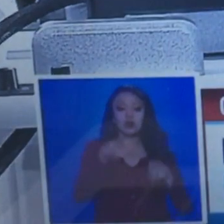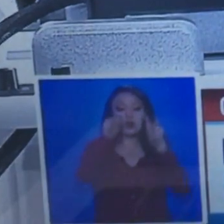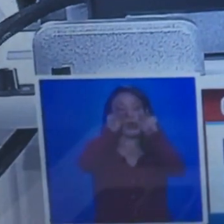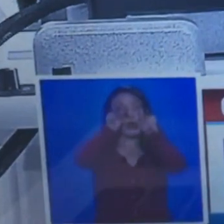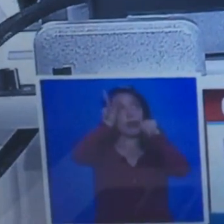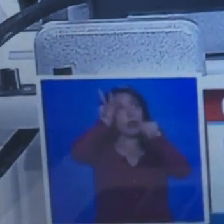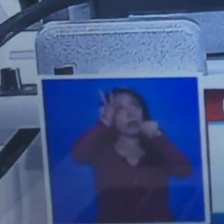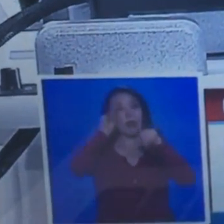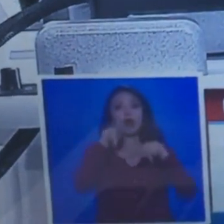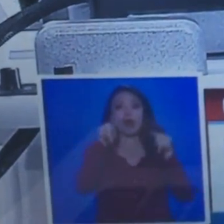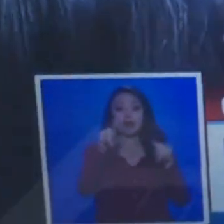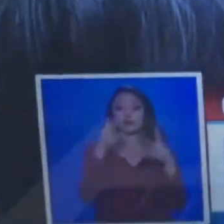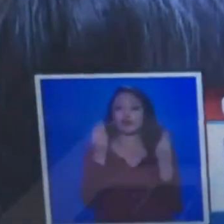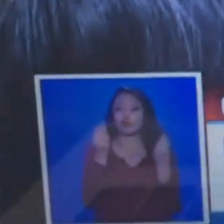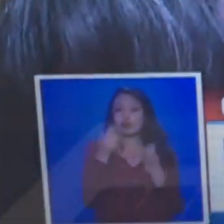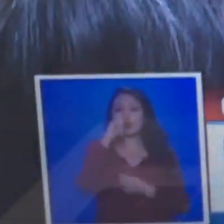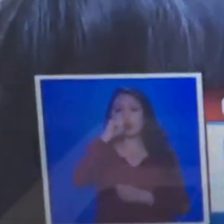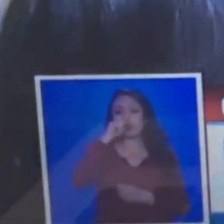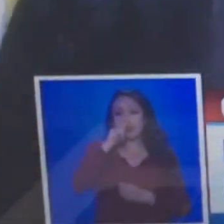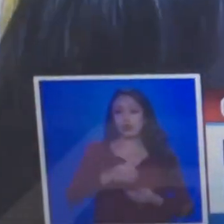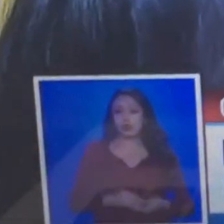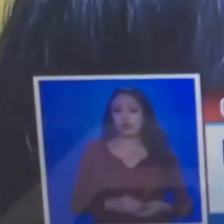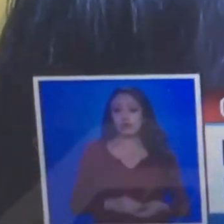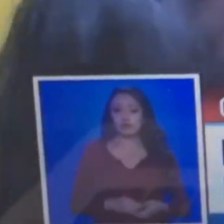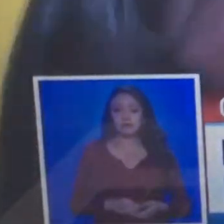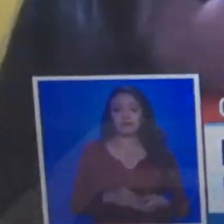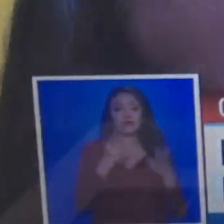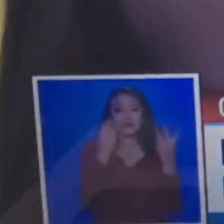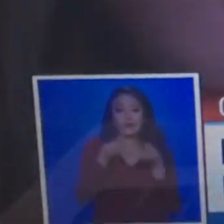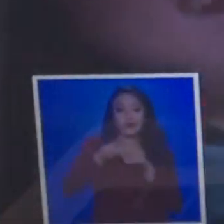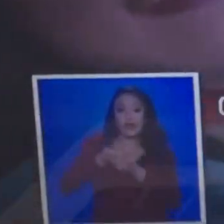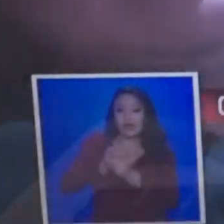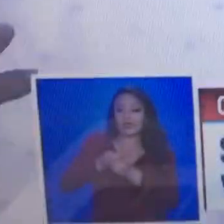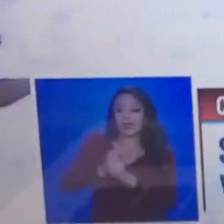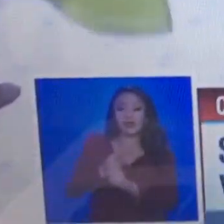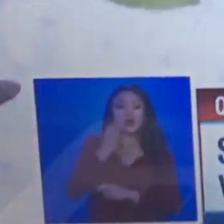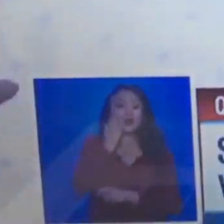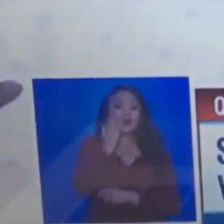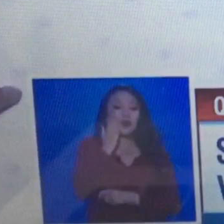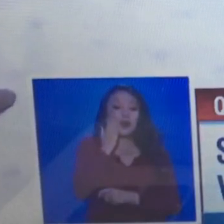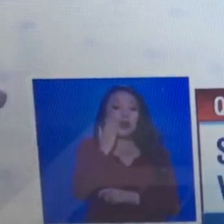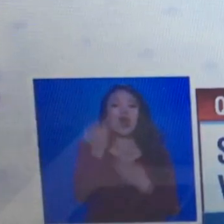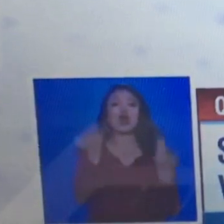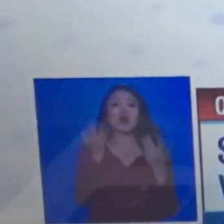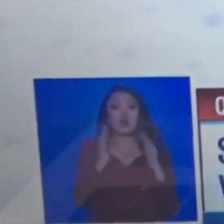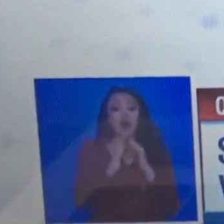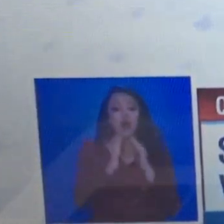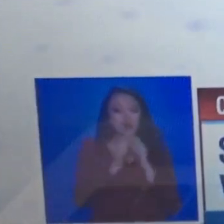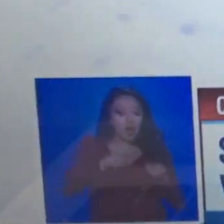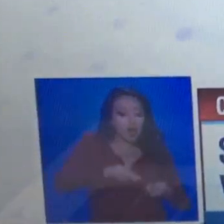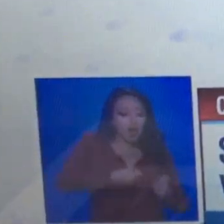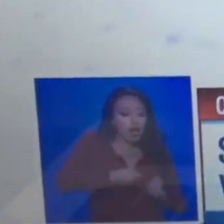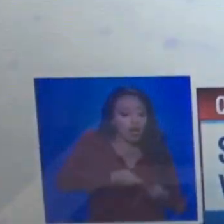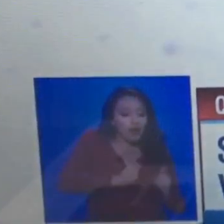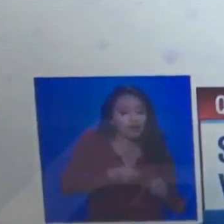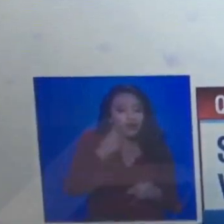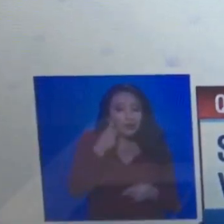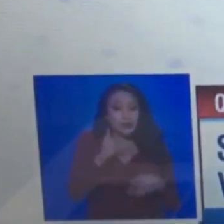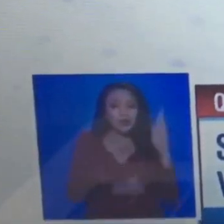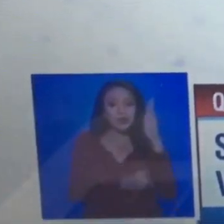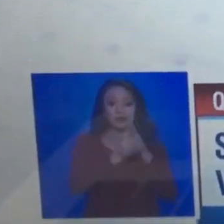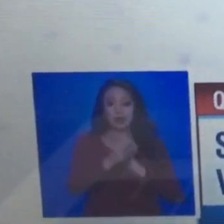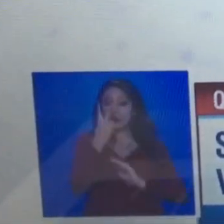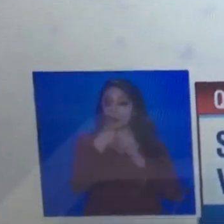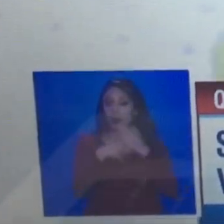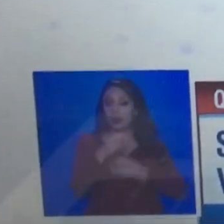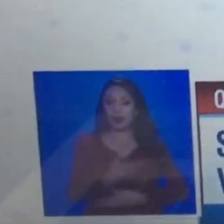estrabismo. Eso también es muy frecuente en los niños. Existen varios estímulos que la madre puede realizar en casa para asegurarse que el desarrollo de la visión en